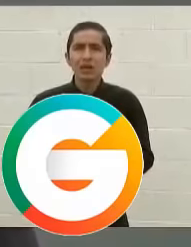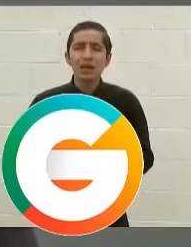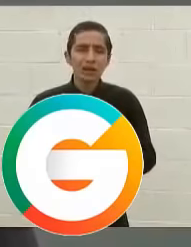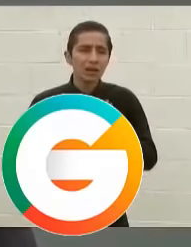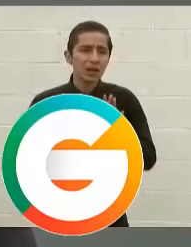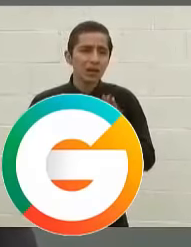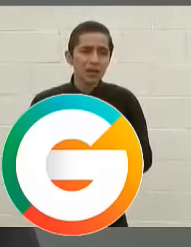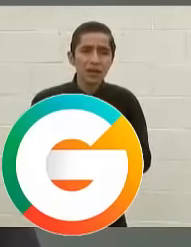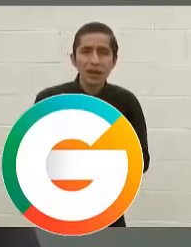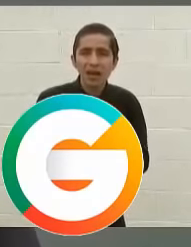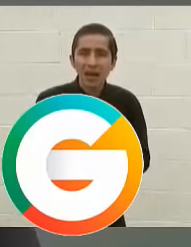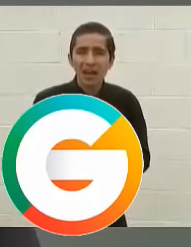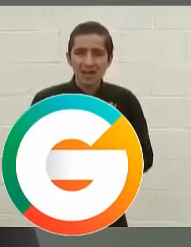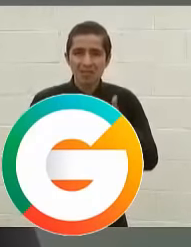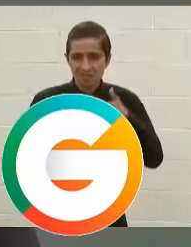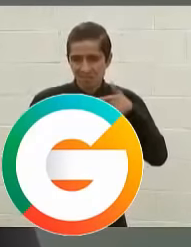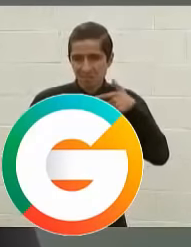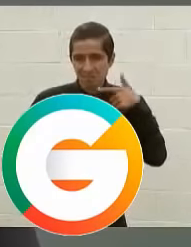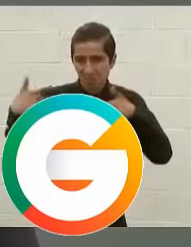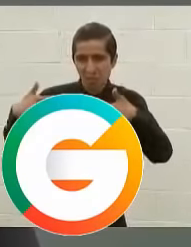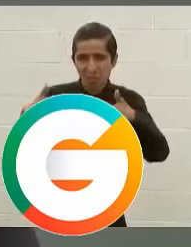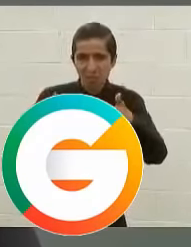caso del atentado,